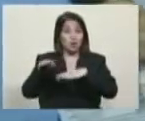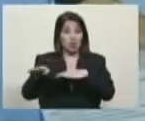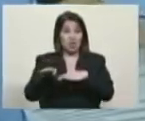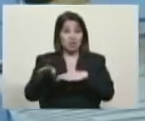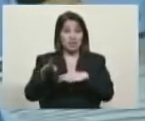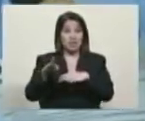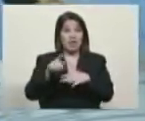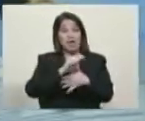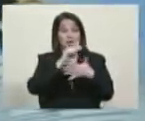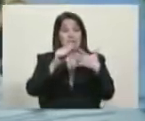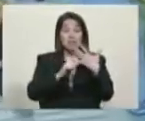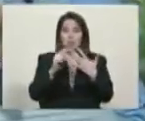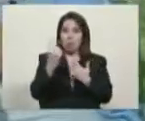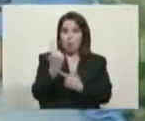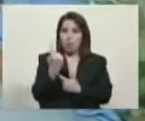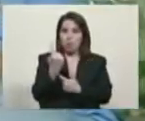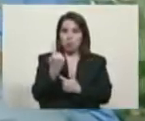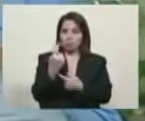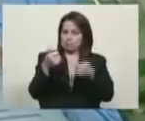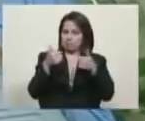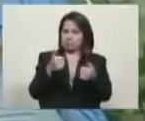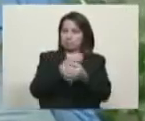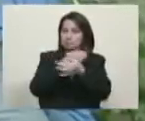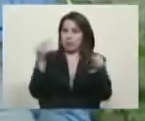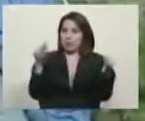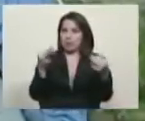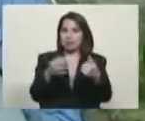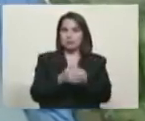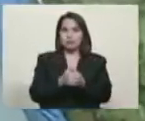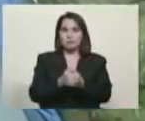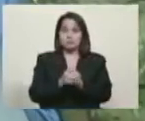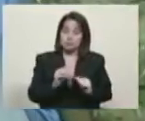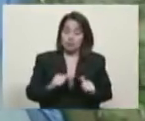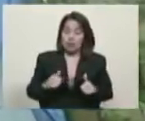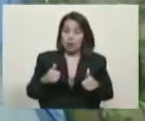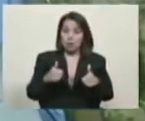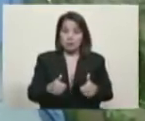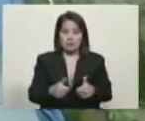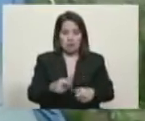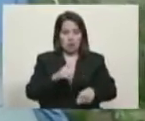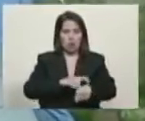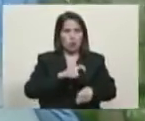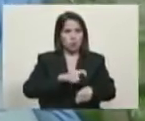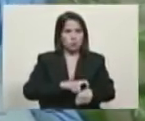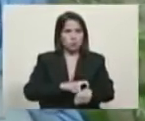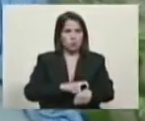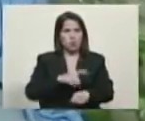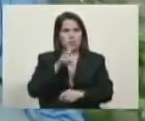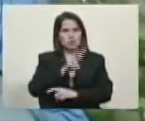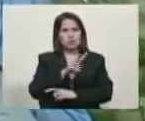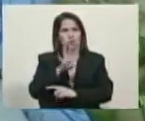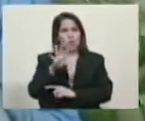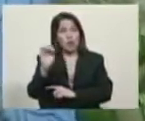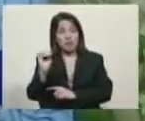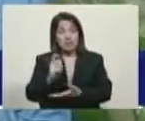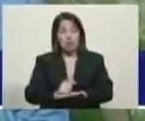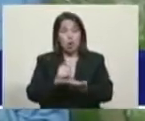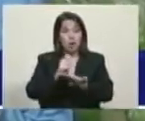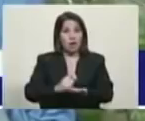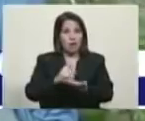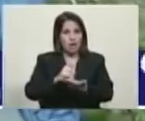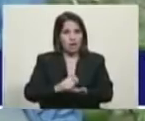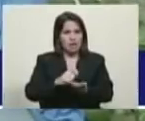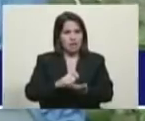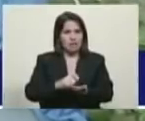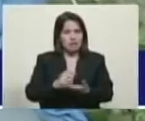1. Arroz tipo 1. Vamos a comenzar un primer turno con 240 toneladas, pero la idea